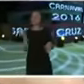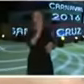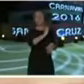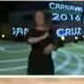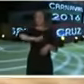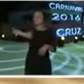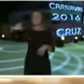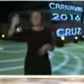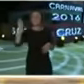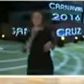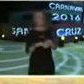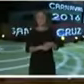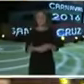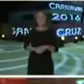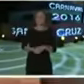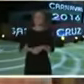morir.